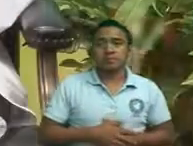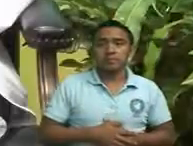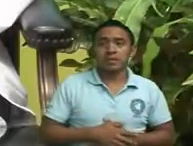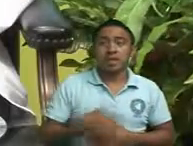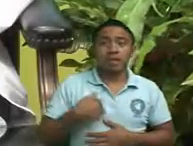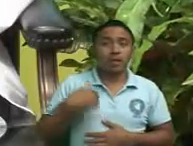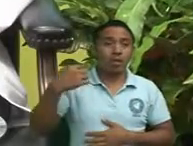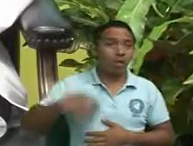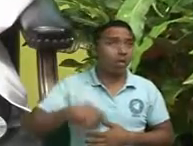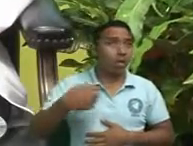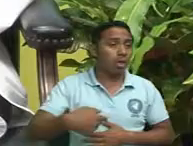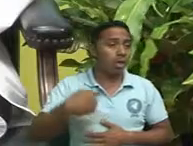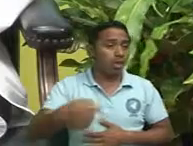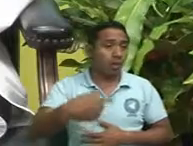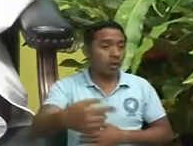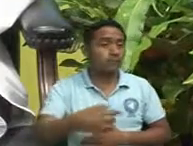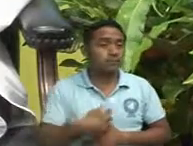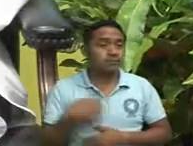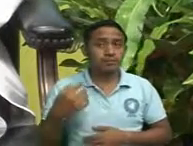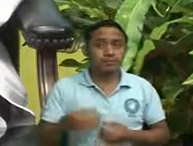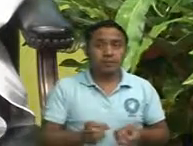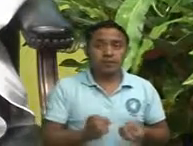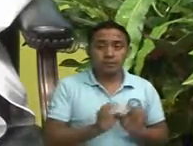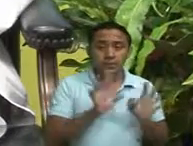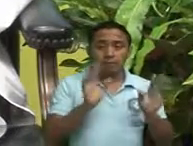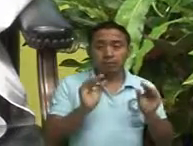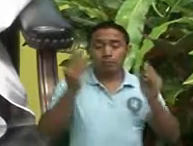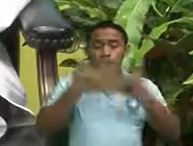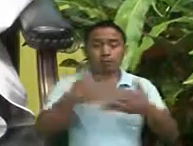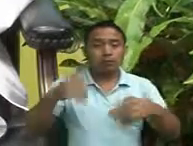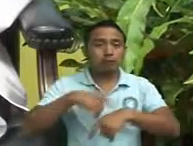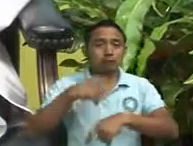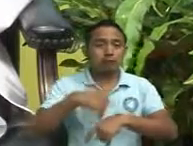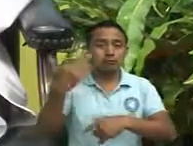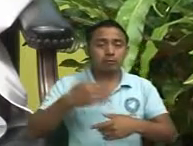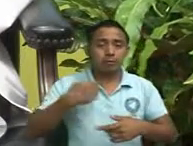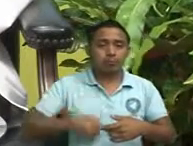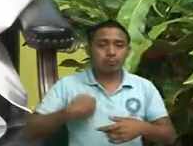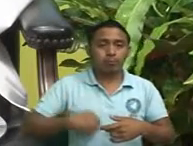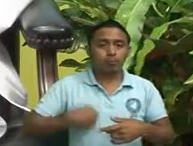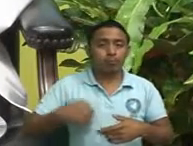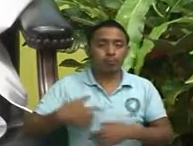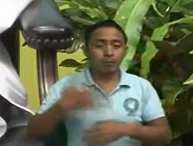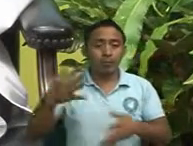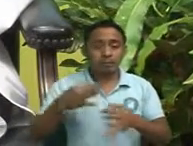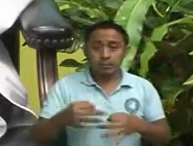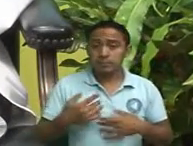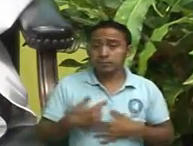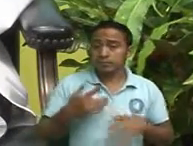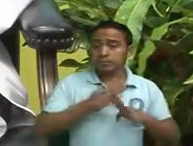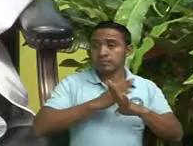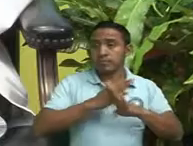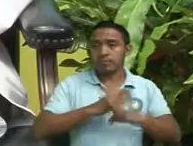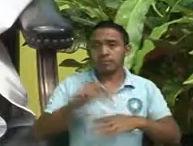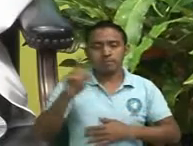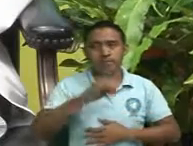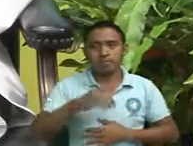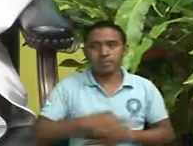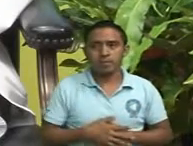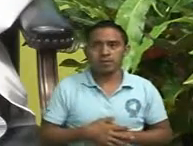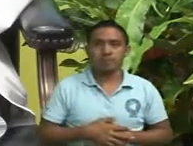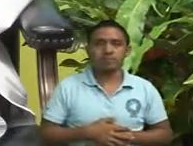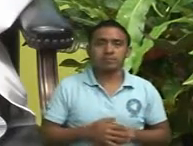vas a ir de cada desayuno, almuerzo y cena, vas a ir al baño, no vas a padecer de obesidad. No, porque así como